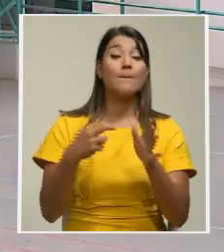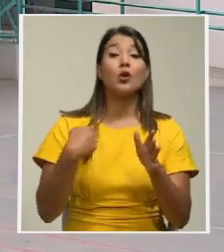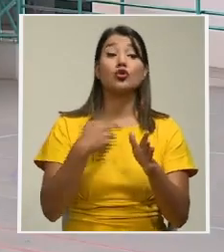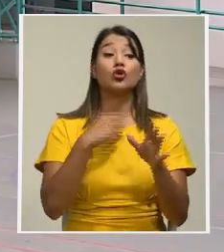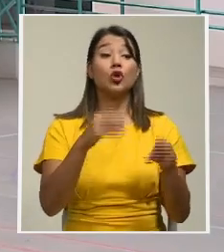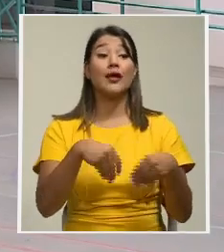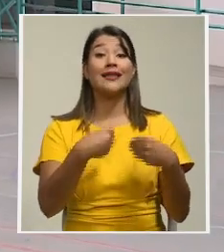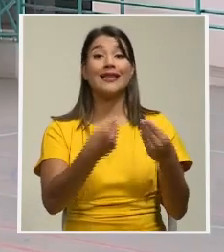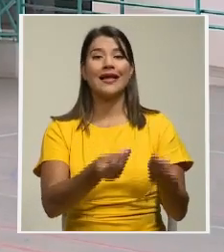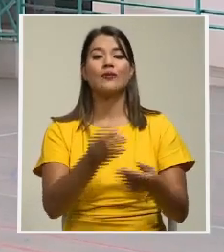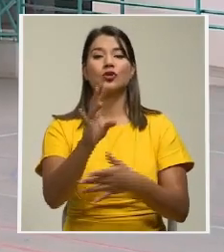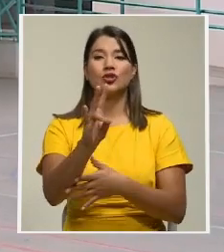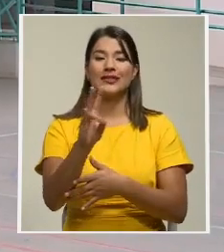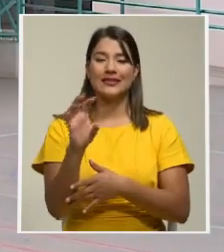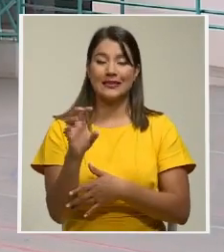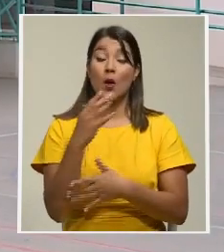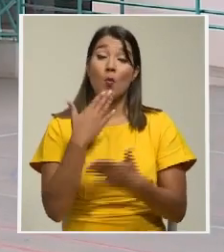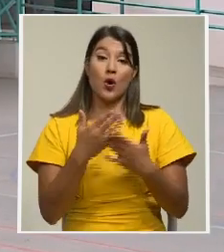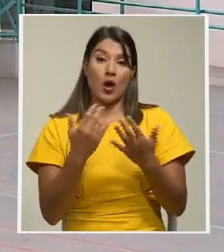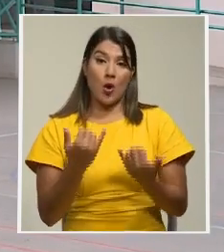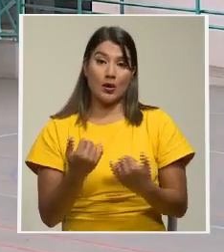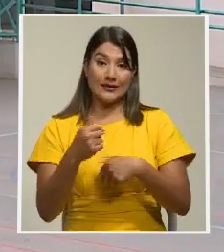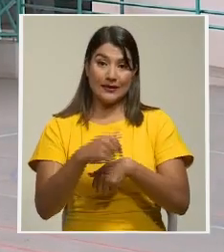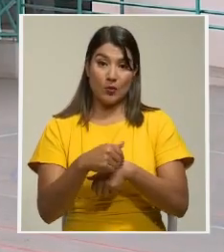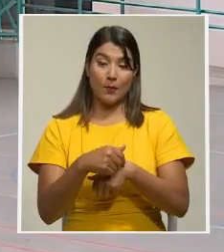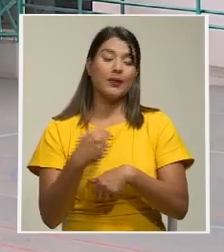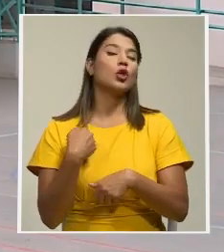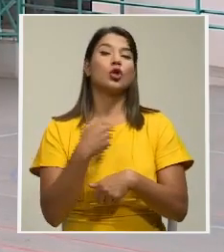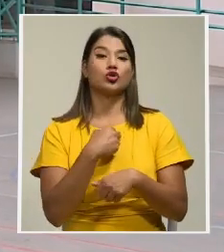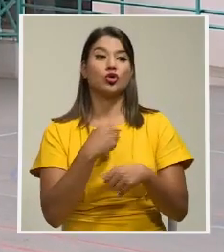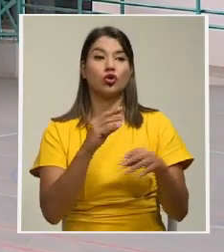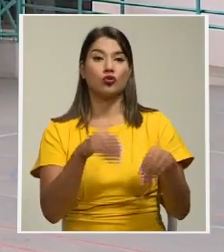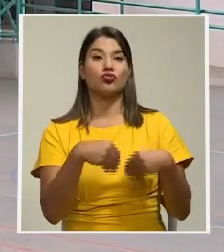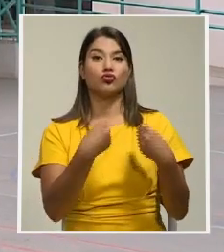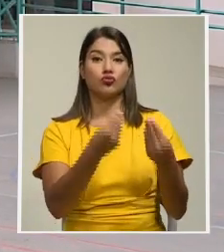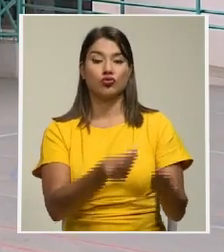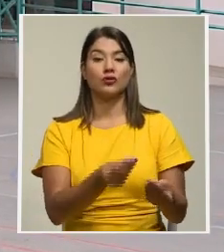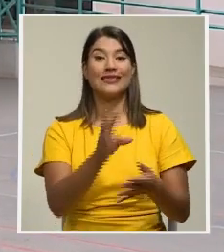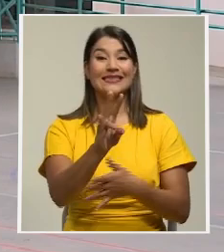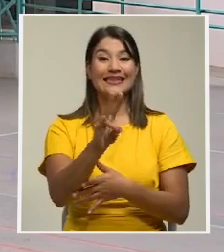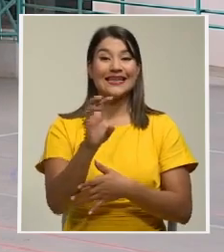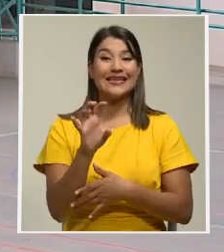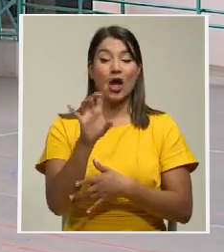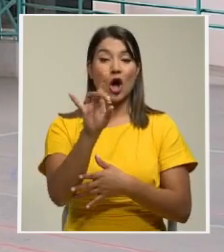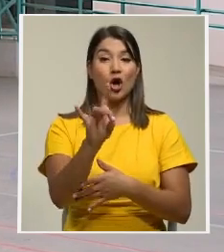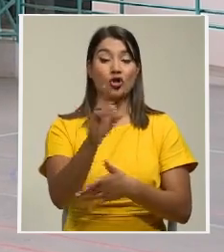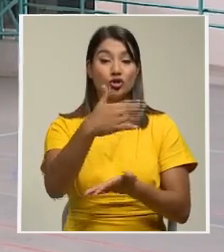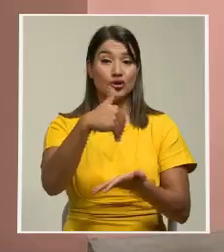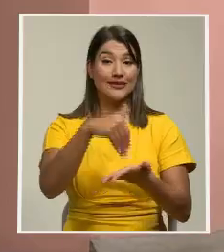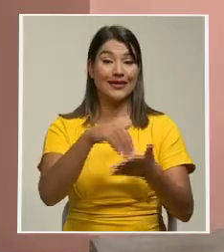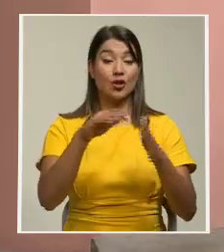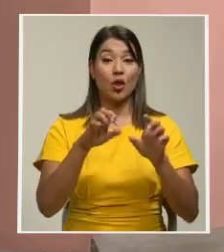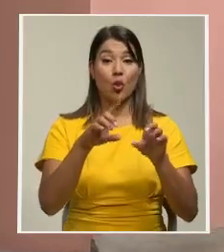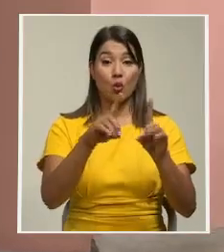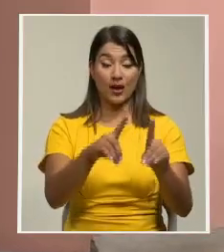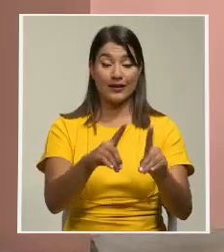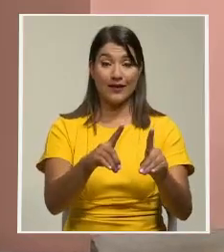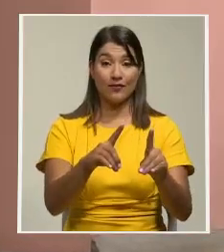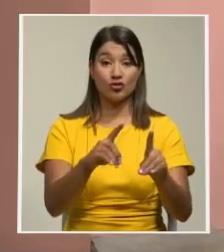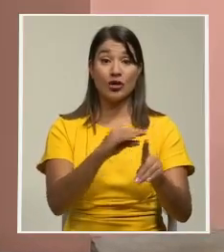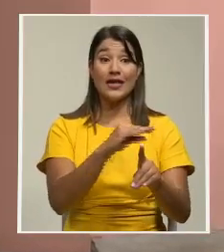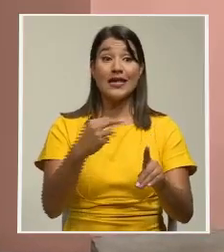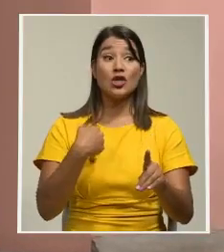de 700, bueno, en este momento estamos haciendo una entrega de suministros a 708 centros educativos, en donde